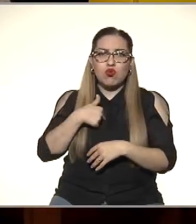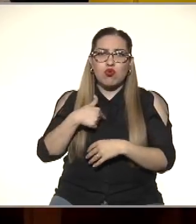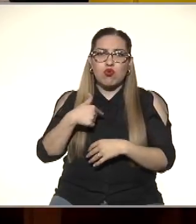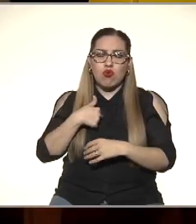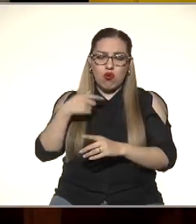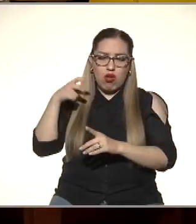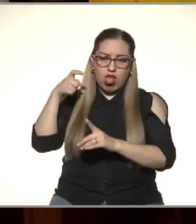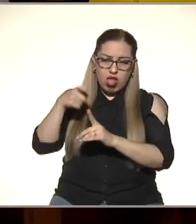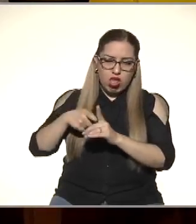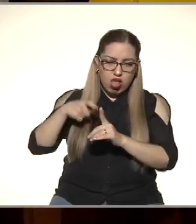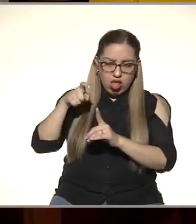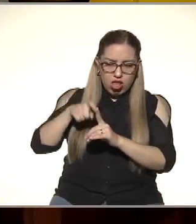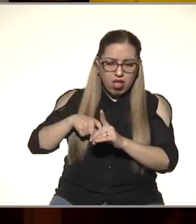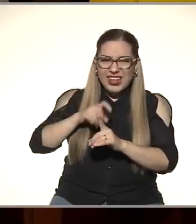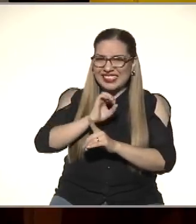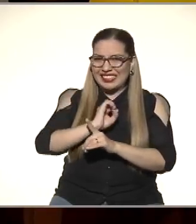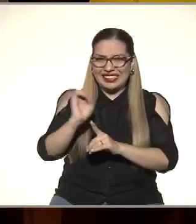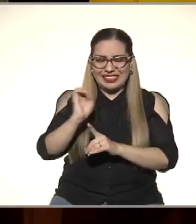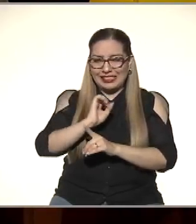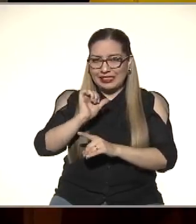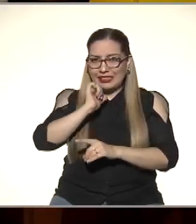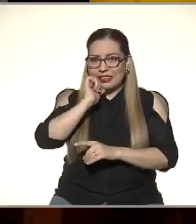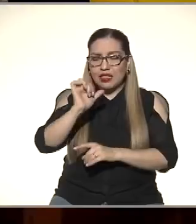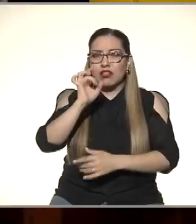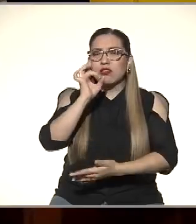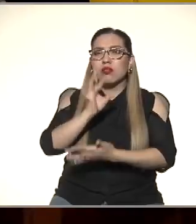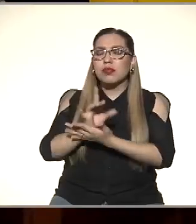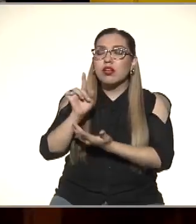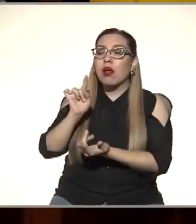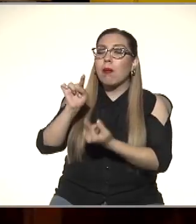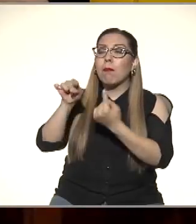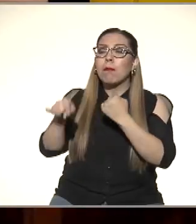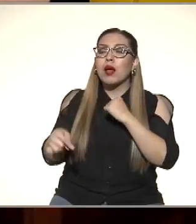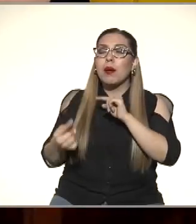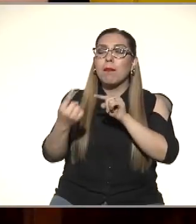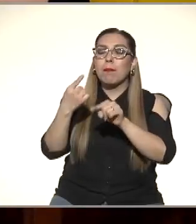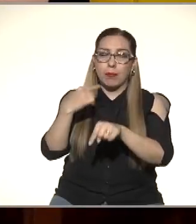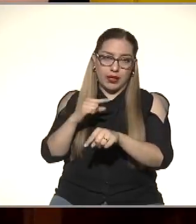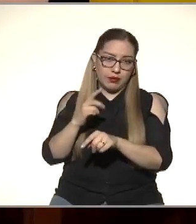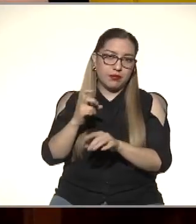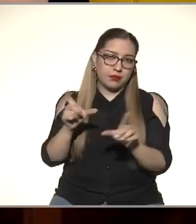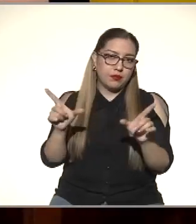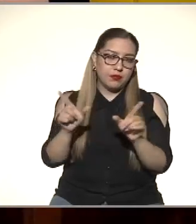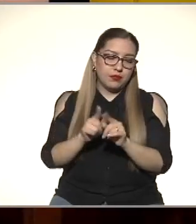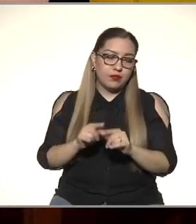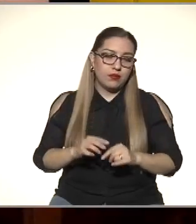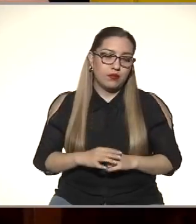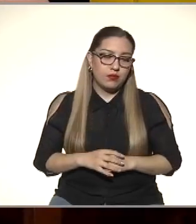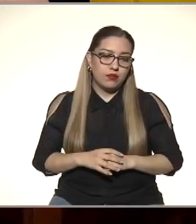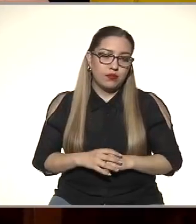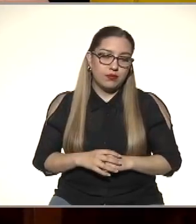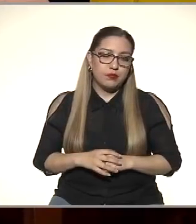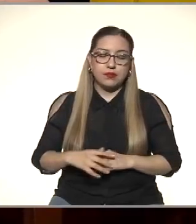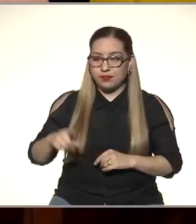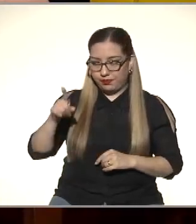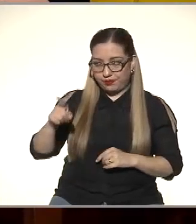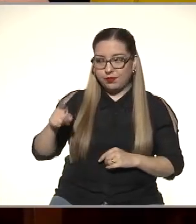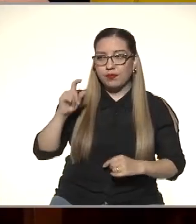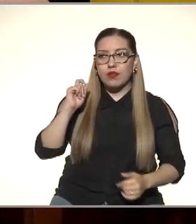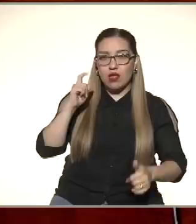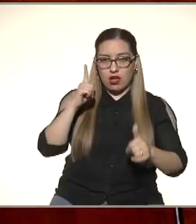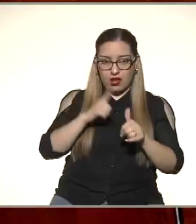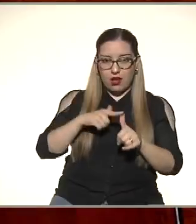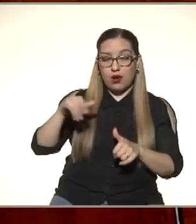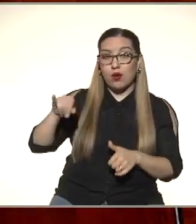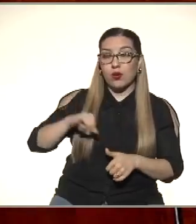objetivo y empático posible, pero nunca vamos a estar allá adentro. Claro. Pero además, y lo interesante es ahorita lo que dices, es